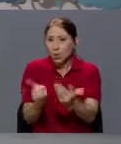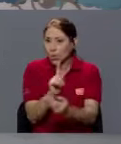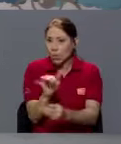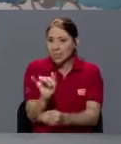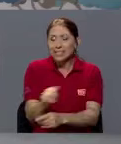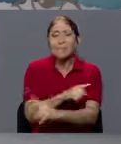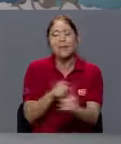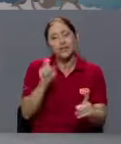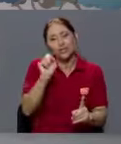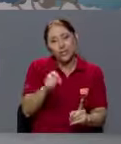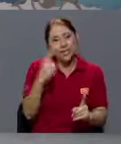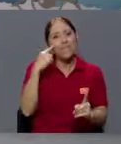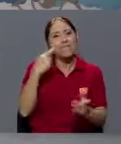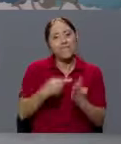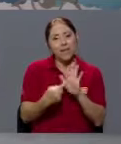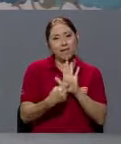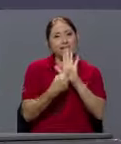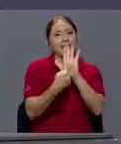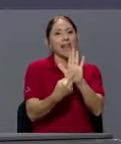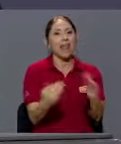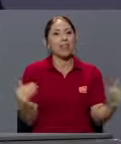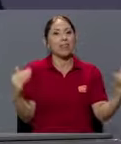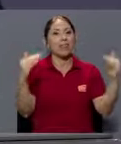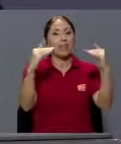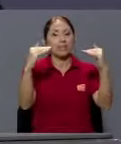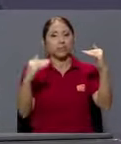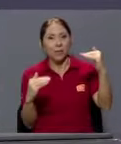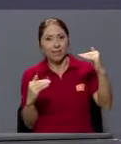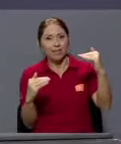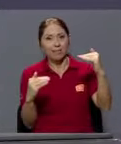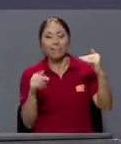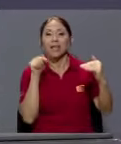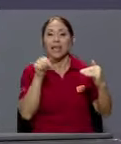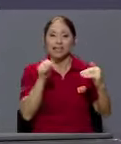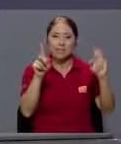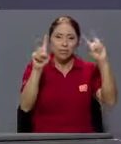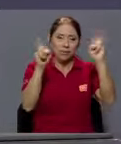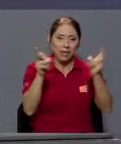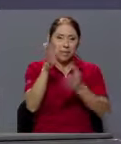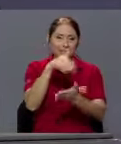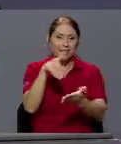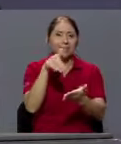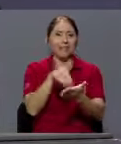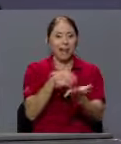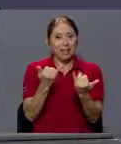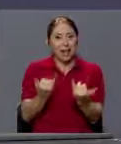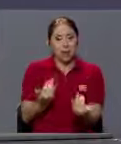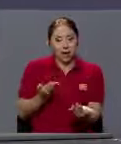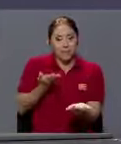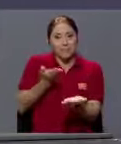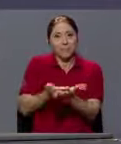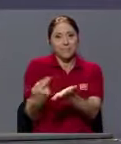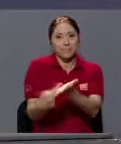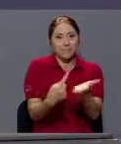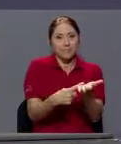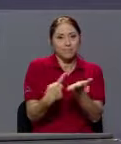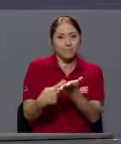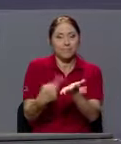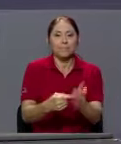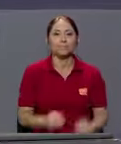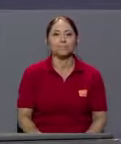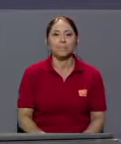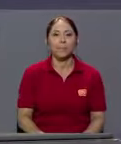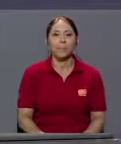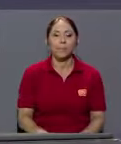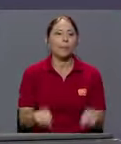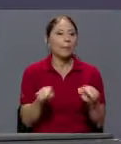técnico, sí reflejan esa desigualdad. Ese creo que es uno de los temas centrales que se han puesto en discusión. Y